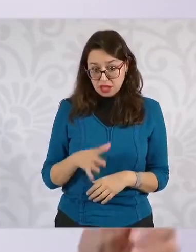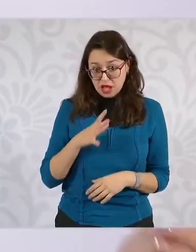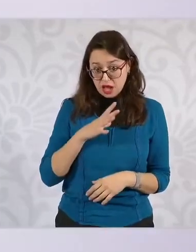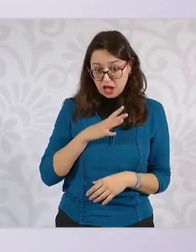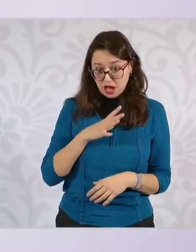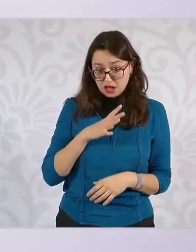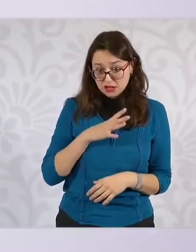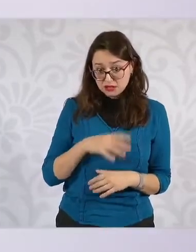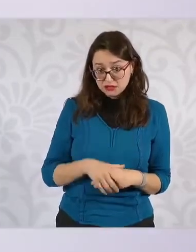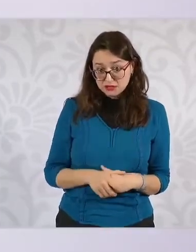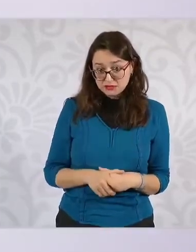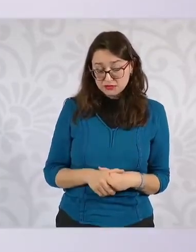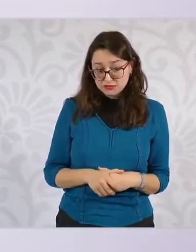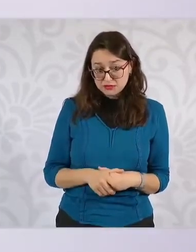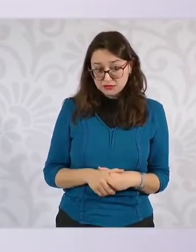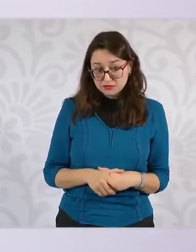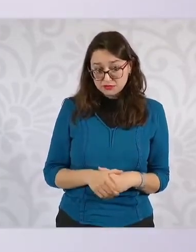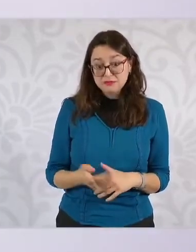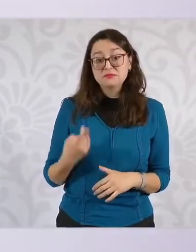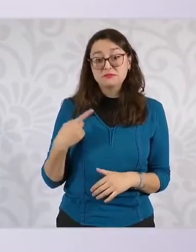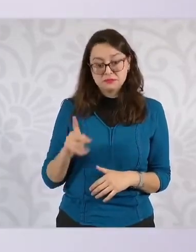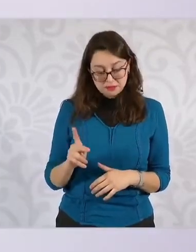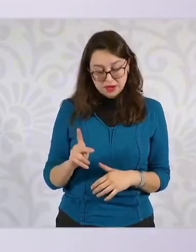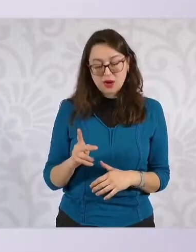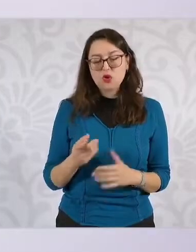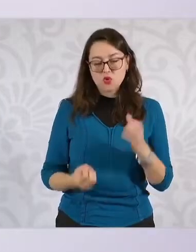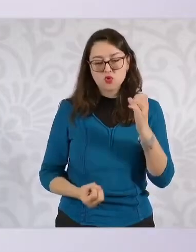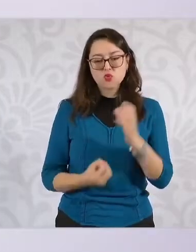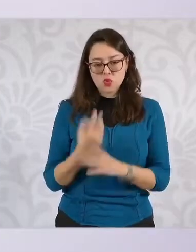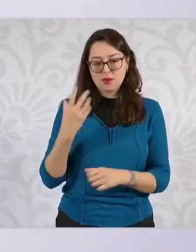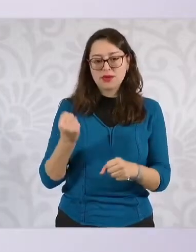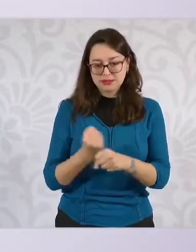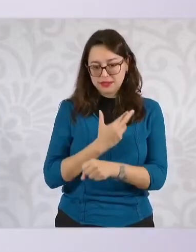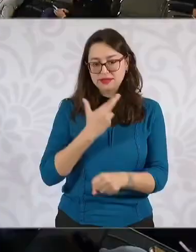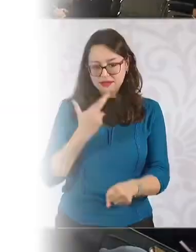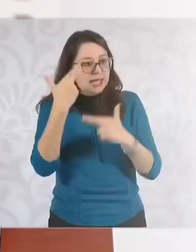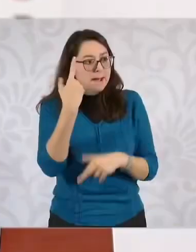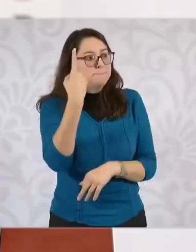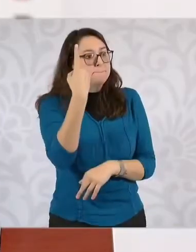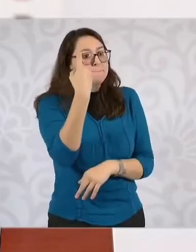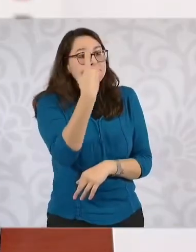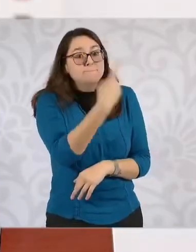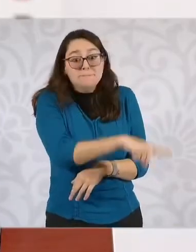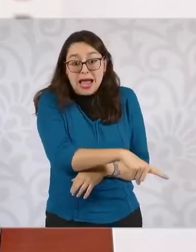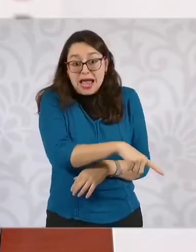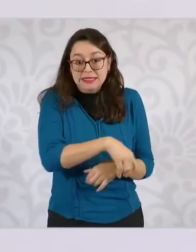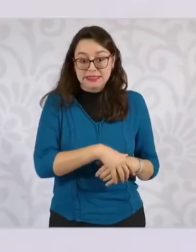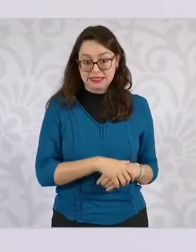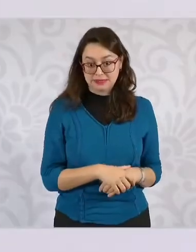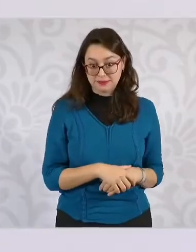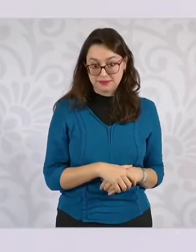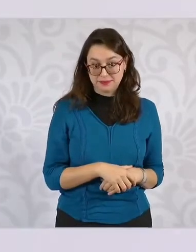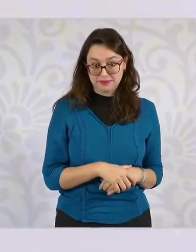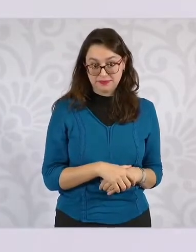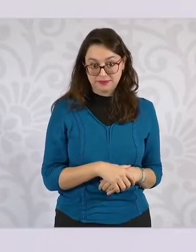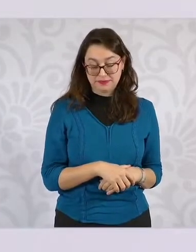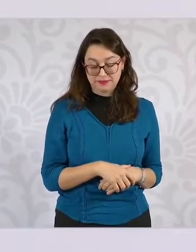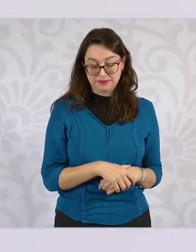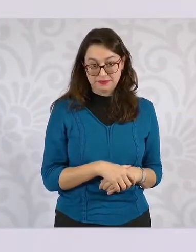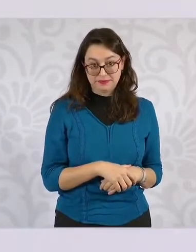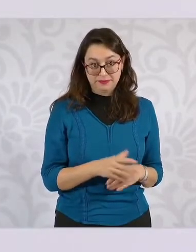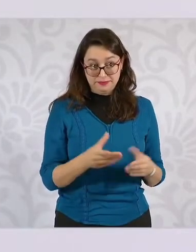Pero además es una de las tareas de la nueva Secretaría. Es bien sabido que